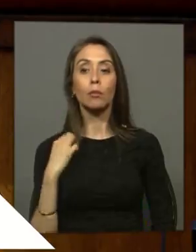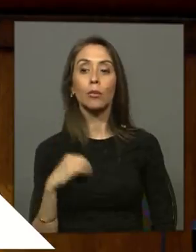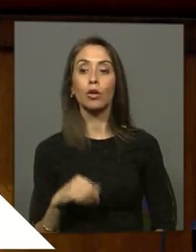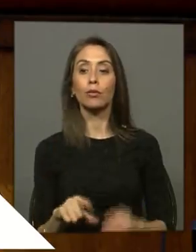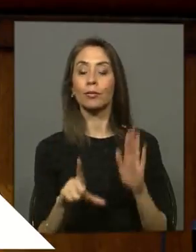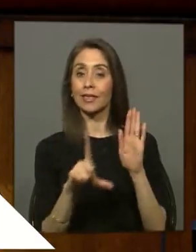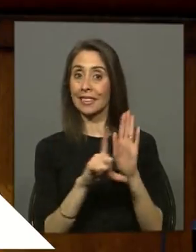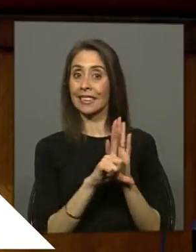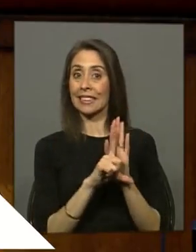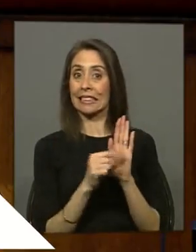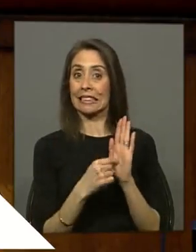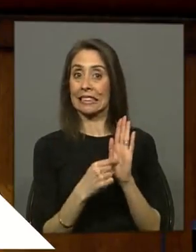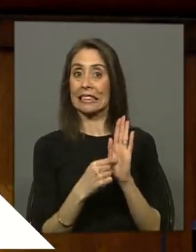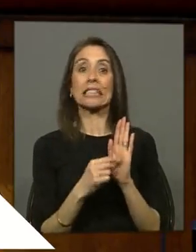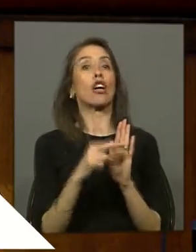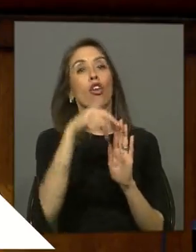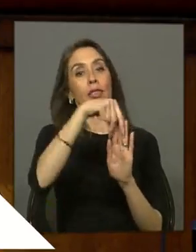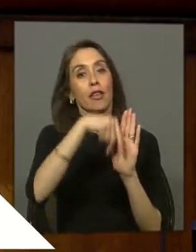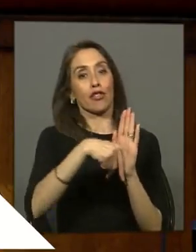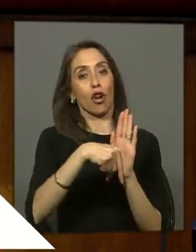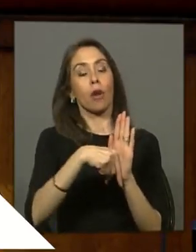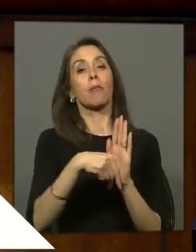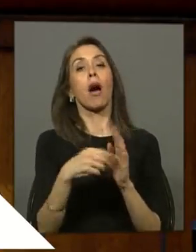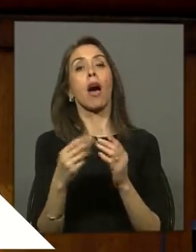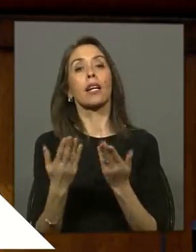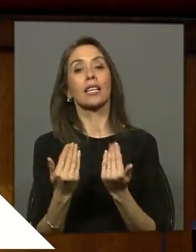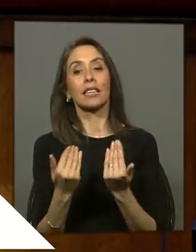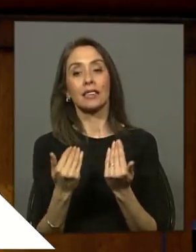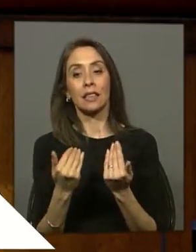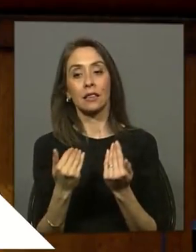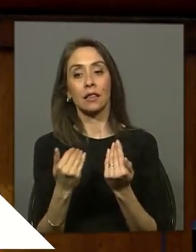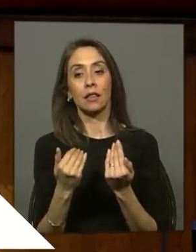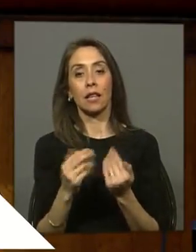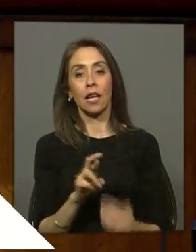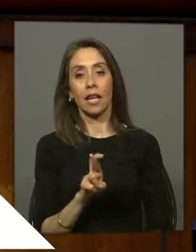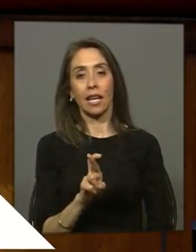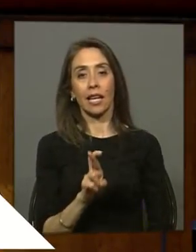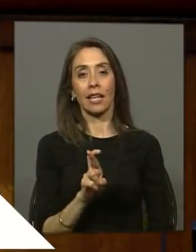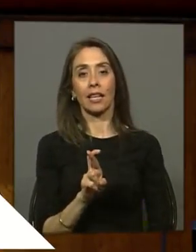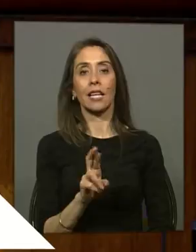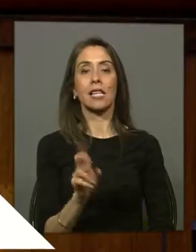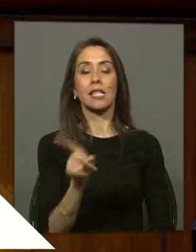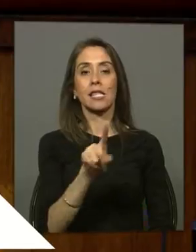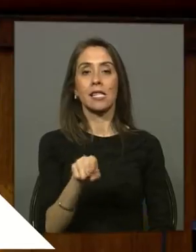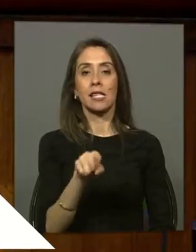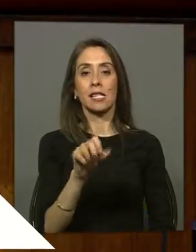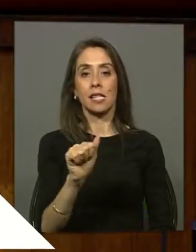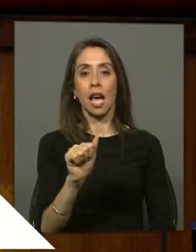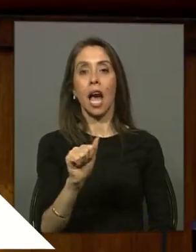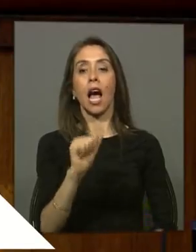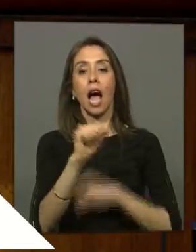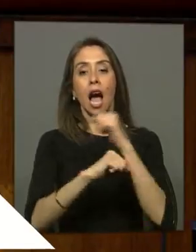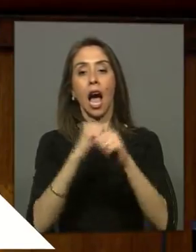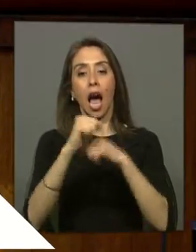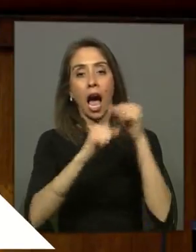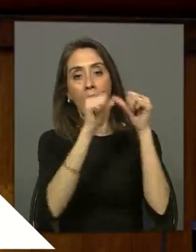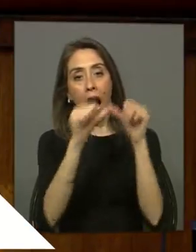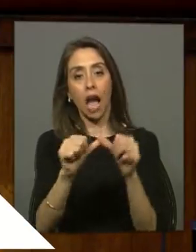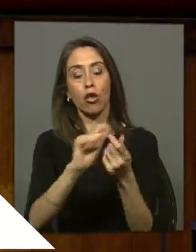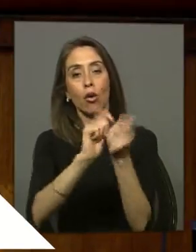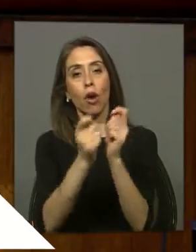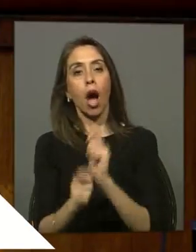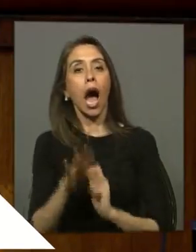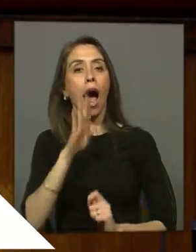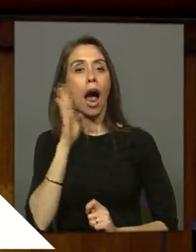normativo se plantea la conveniencia de actualizar las RCA cada cierto número de años recomendaciones